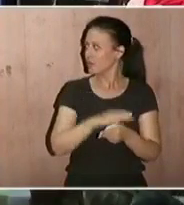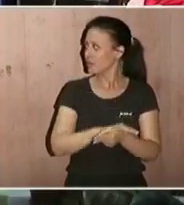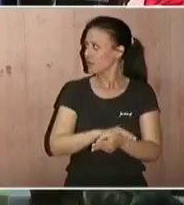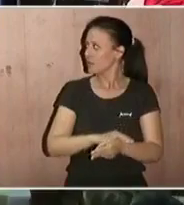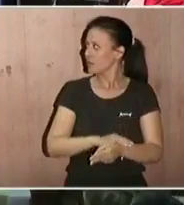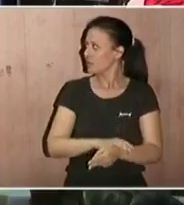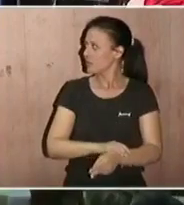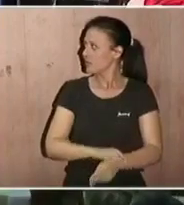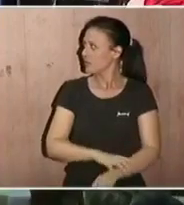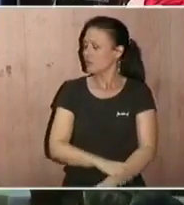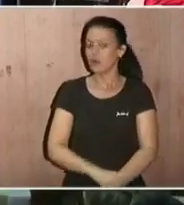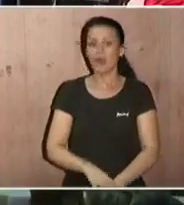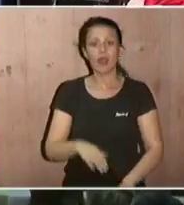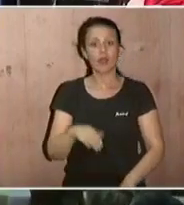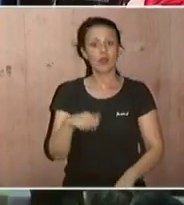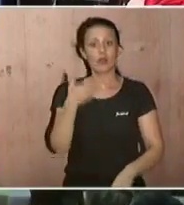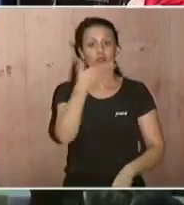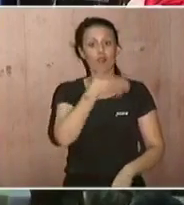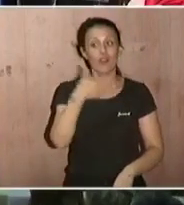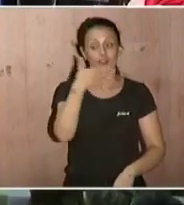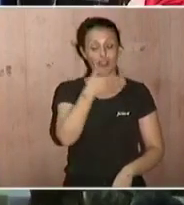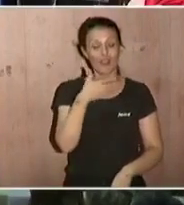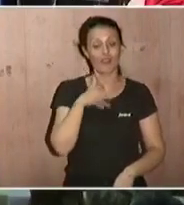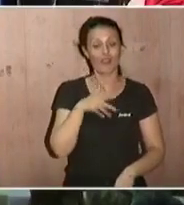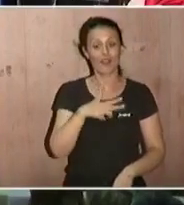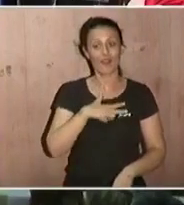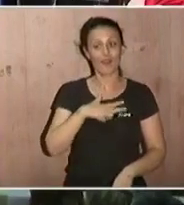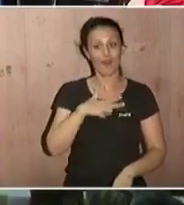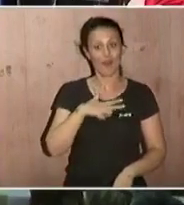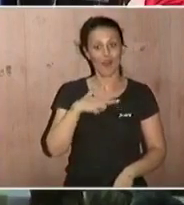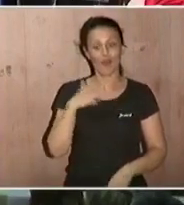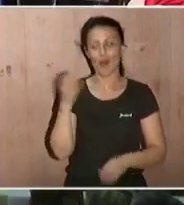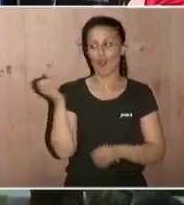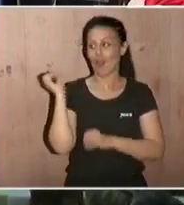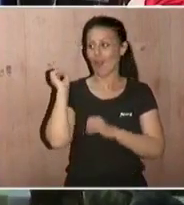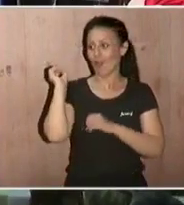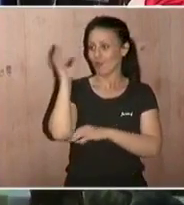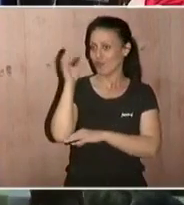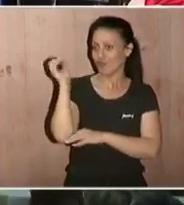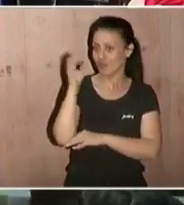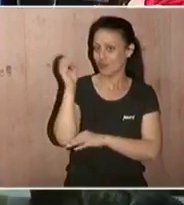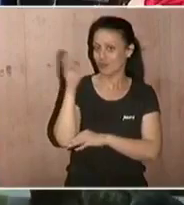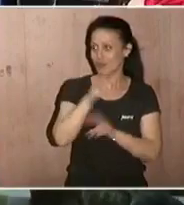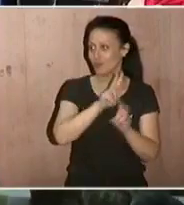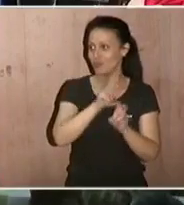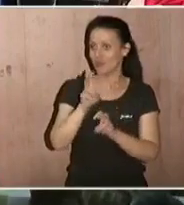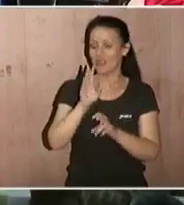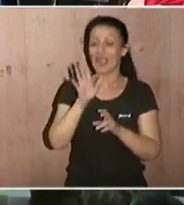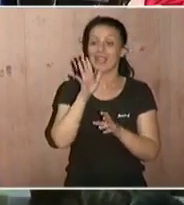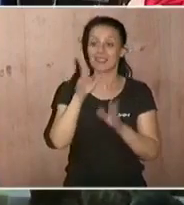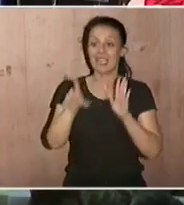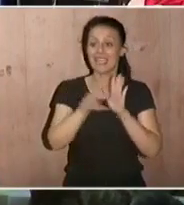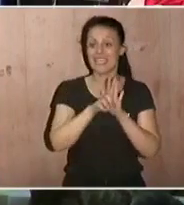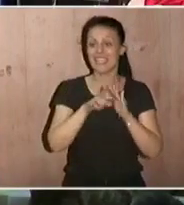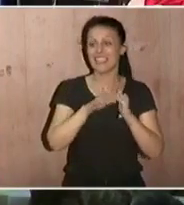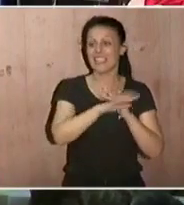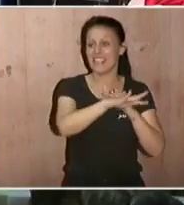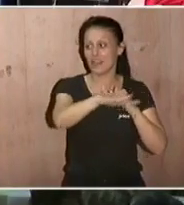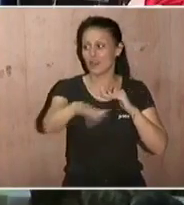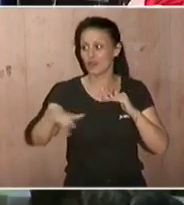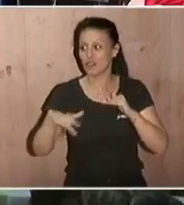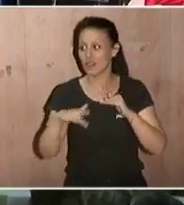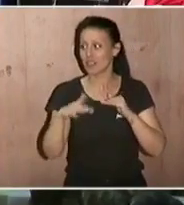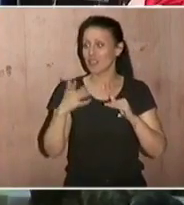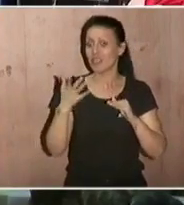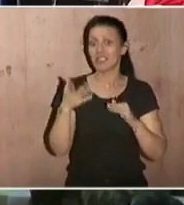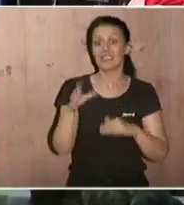al delicioso Colegio de Abogados de Reus a impartir conferencias sobre distintos temas. Hasta que llegó la ley de costas, les conté a la gente de